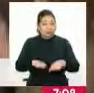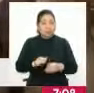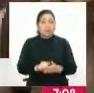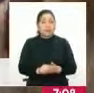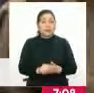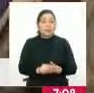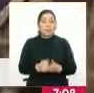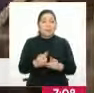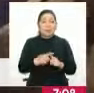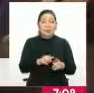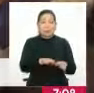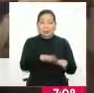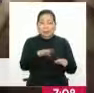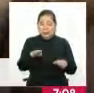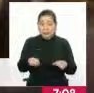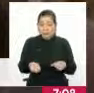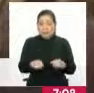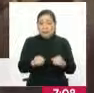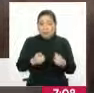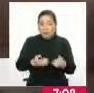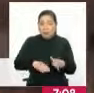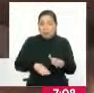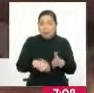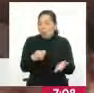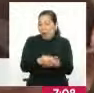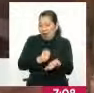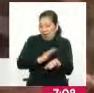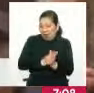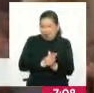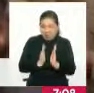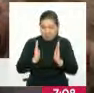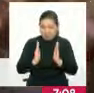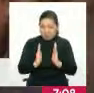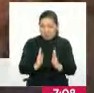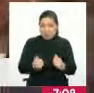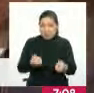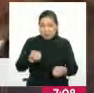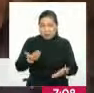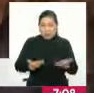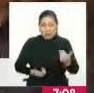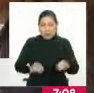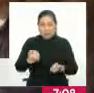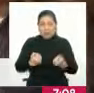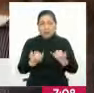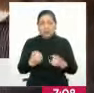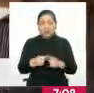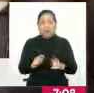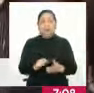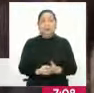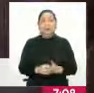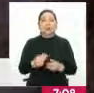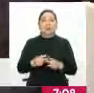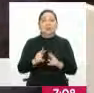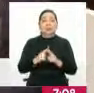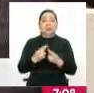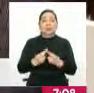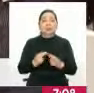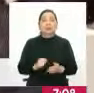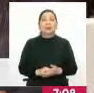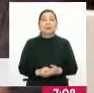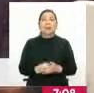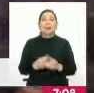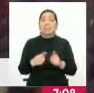una vía alterna para que puedan circular los vehículos, que es precisamente el lugar donde nos encontramos ahora y donde están los vecinos reunidos,